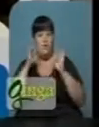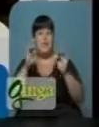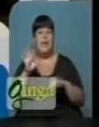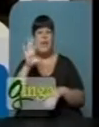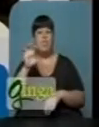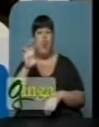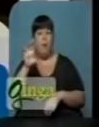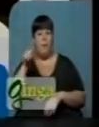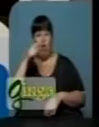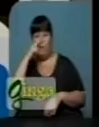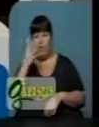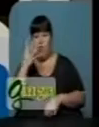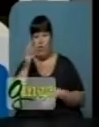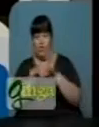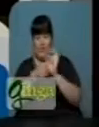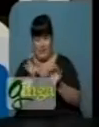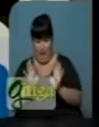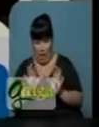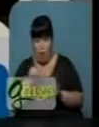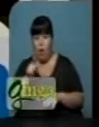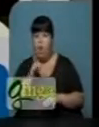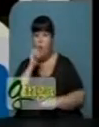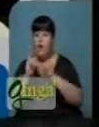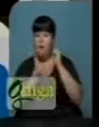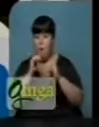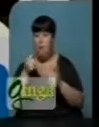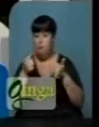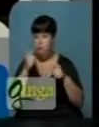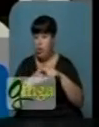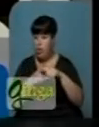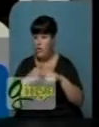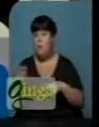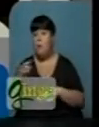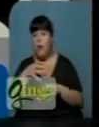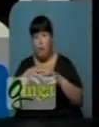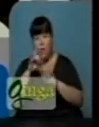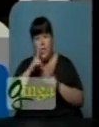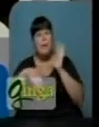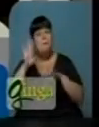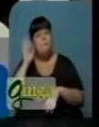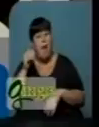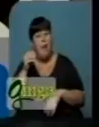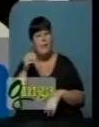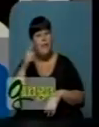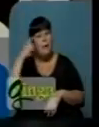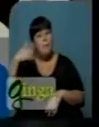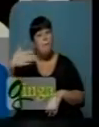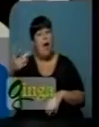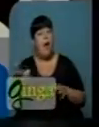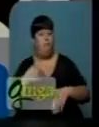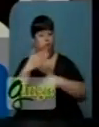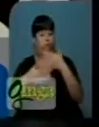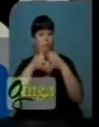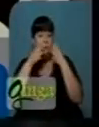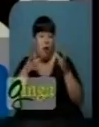5 pesos 74 centavos este es un dato alentador para el sector especialmente con una perspectiva de crecer